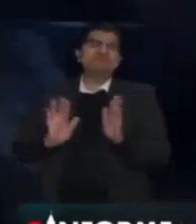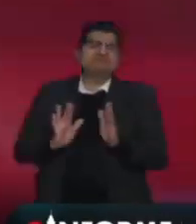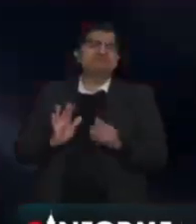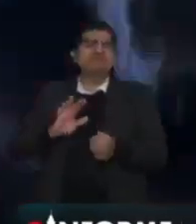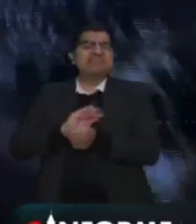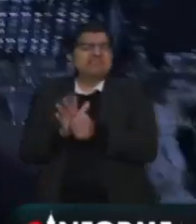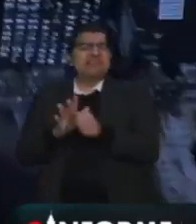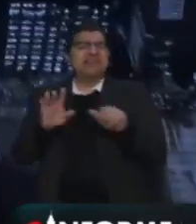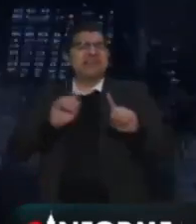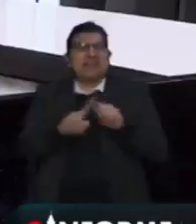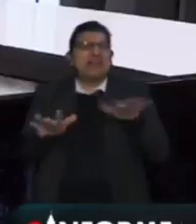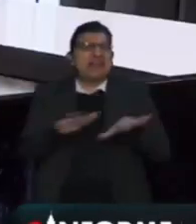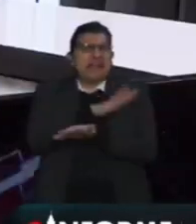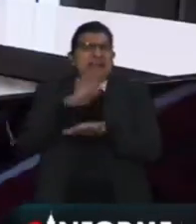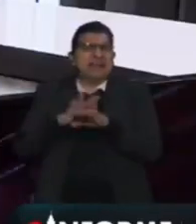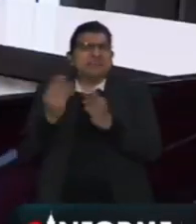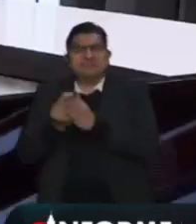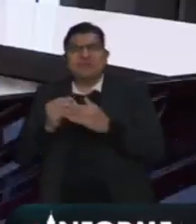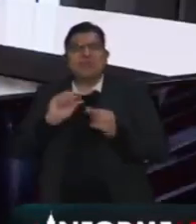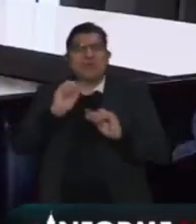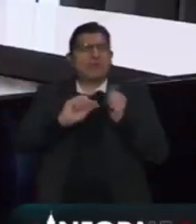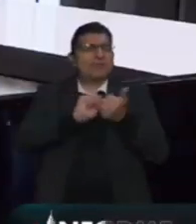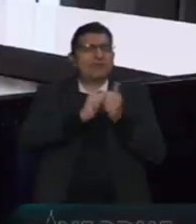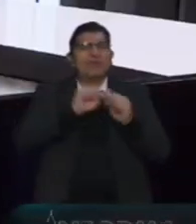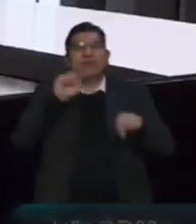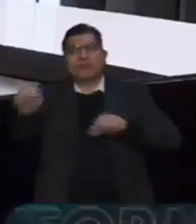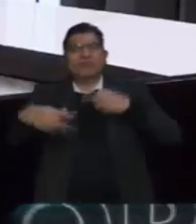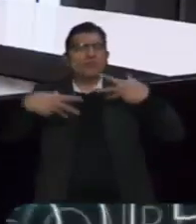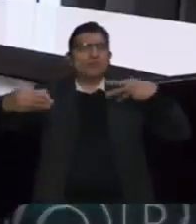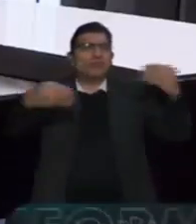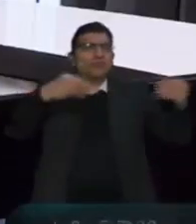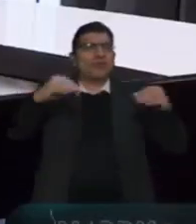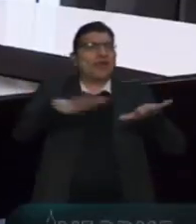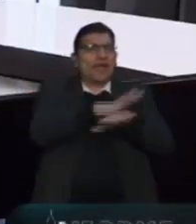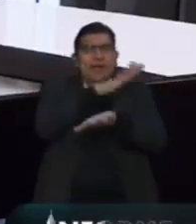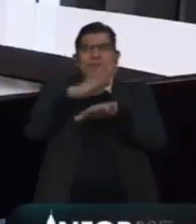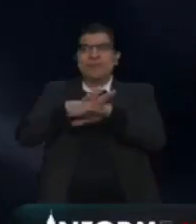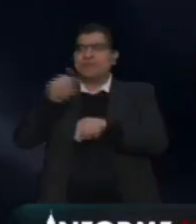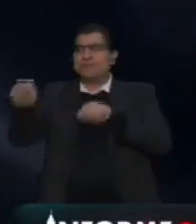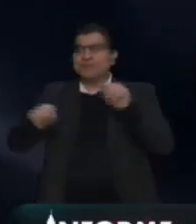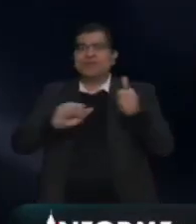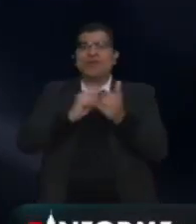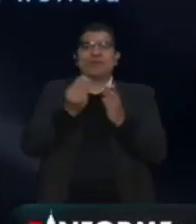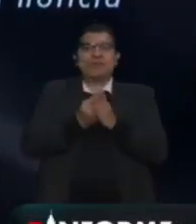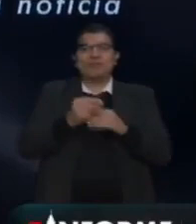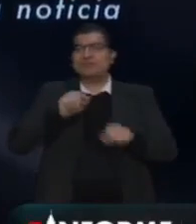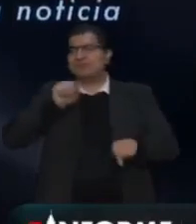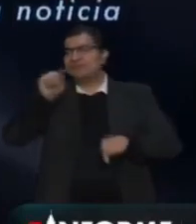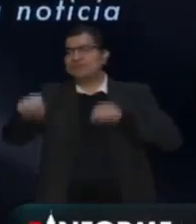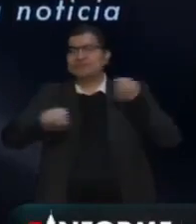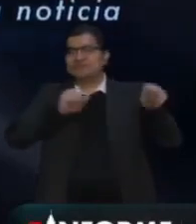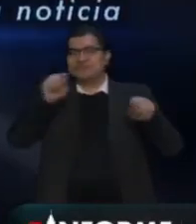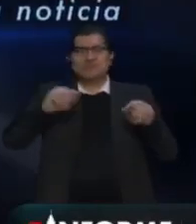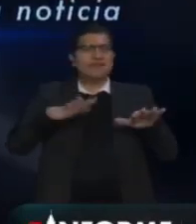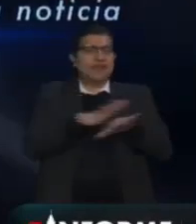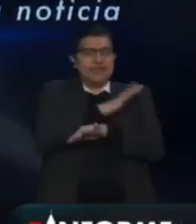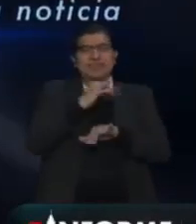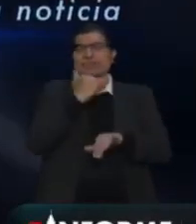mutaciones son aleatorias, o sea, simplemente va mutando. Y los virus ARN como estos son muy torpes, se equivocan mucho para